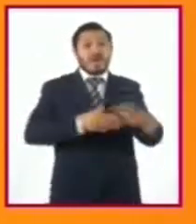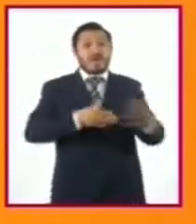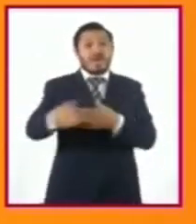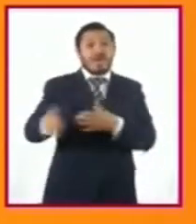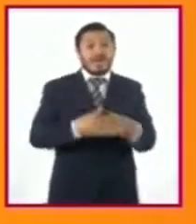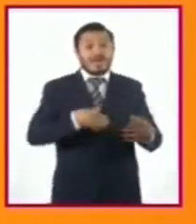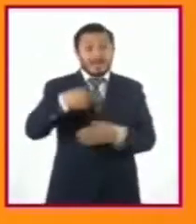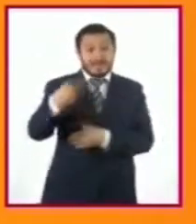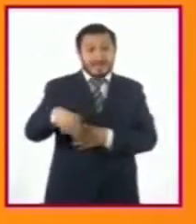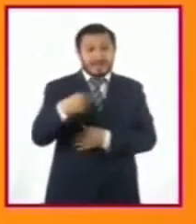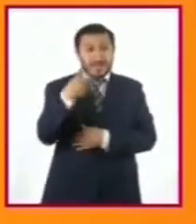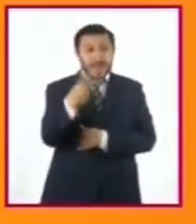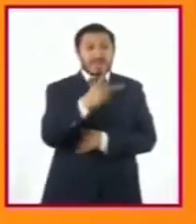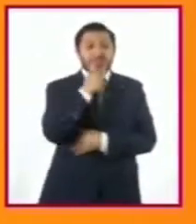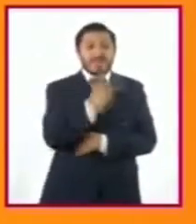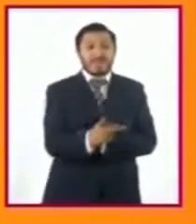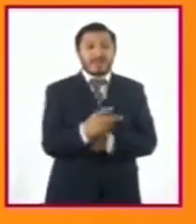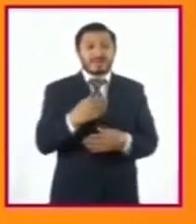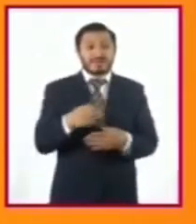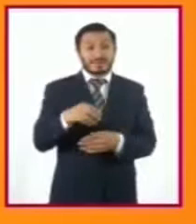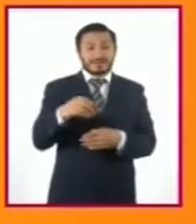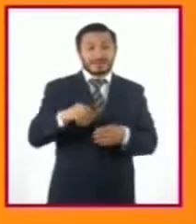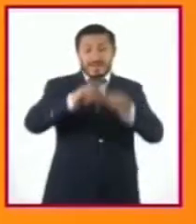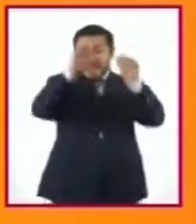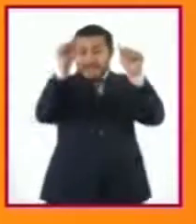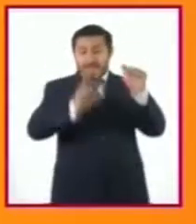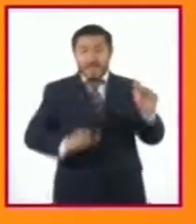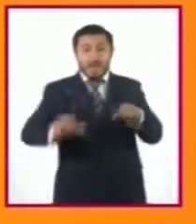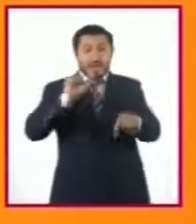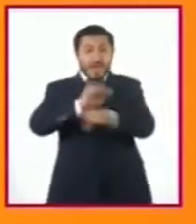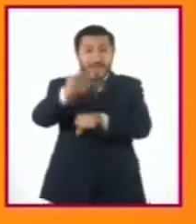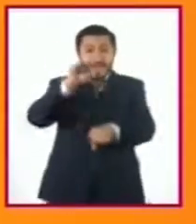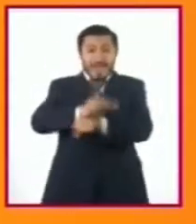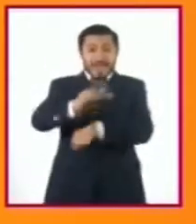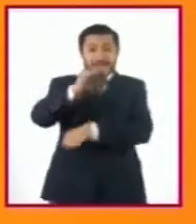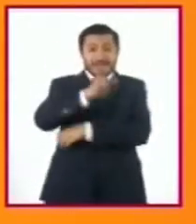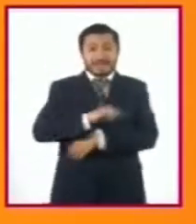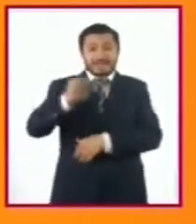llama Dos Palabras y es de la autora argentina Alfonsina Storni.